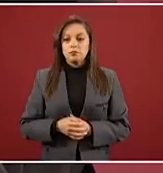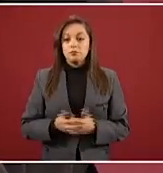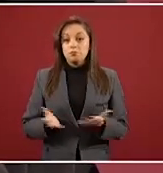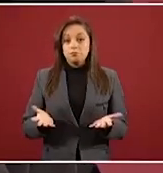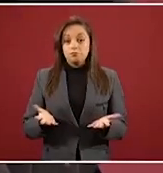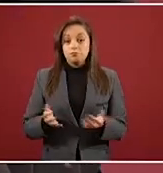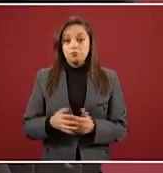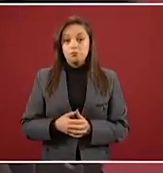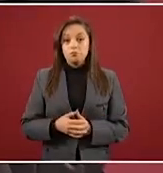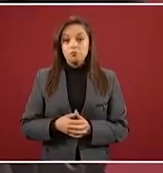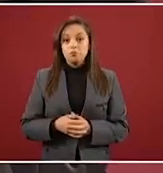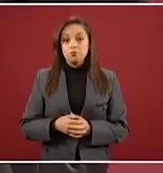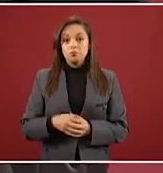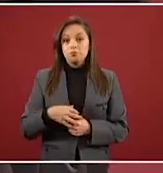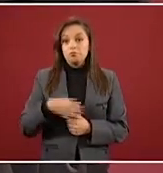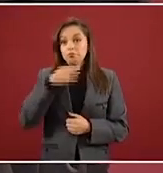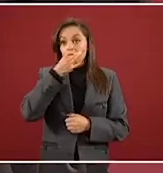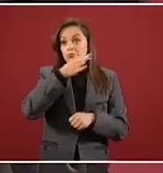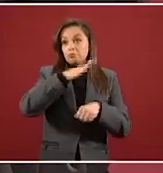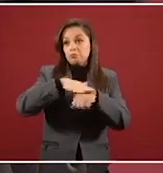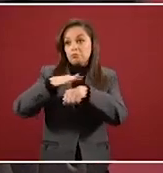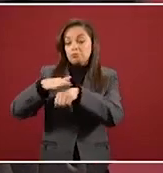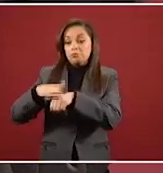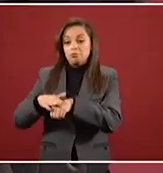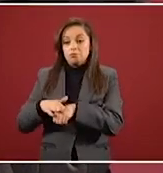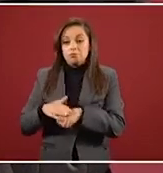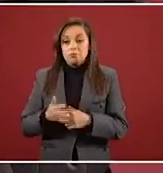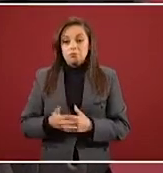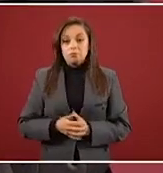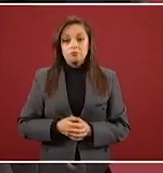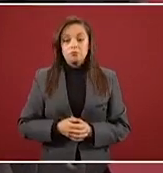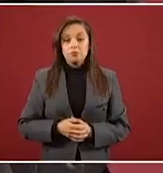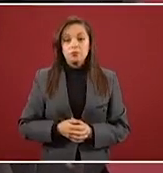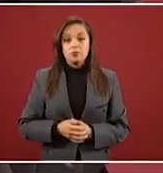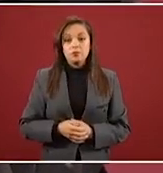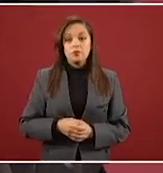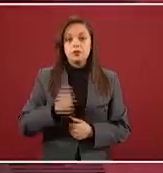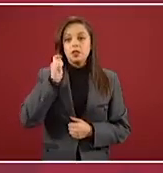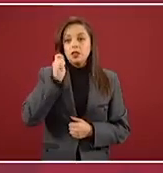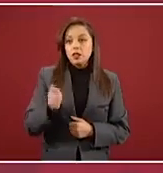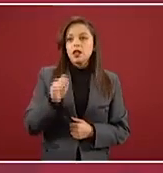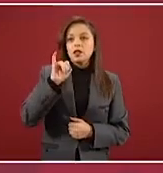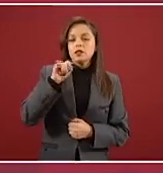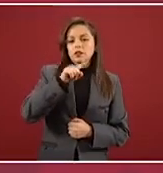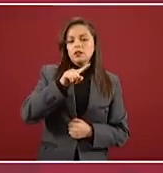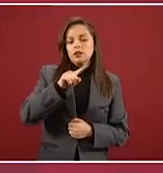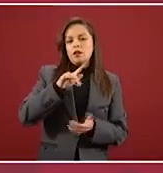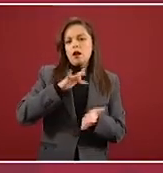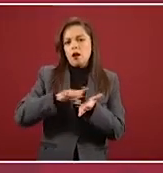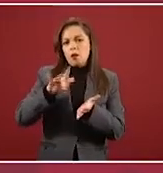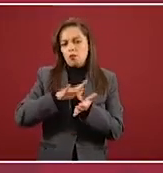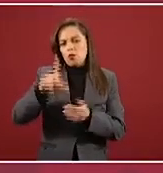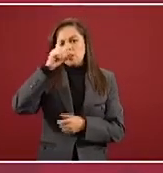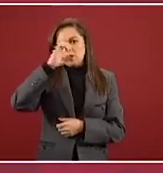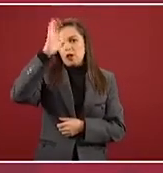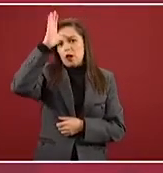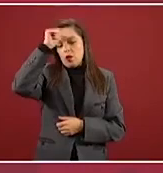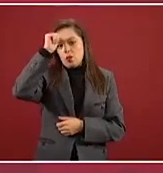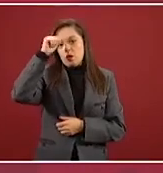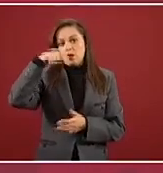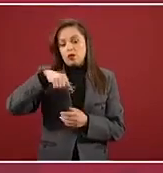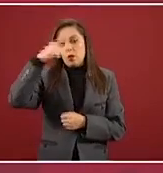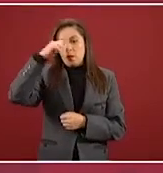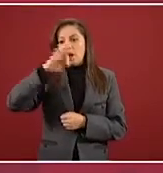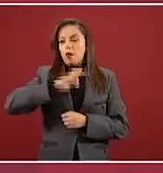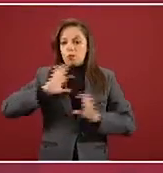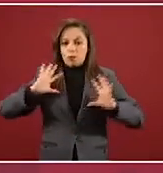quienes simpatizan con nuestra causa a que reúnan las